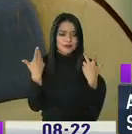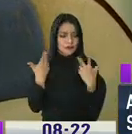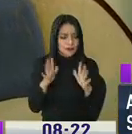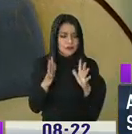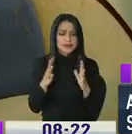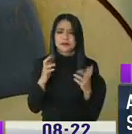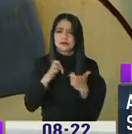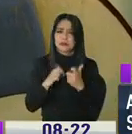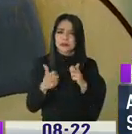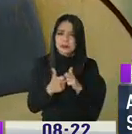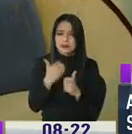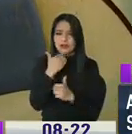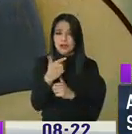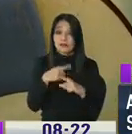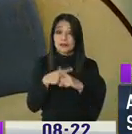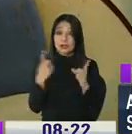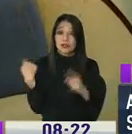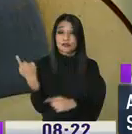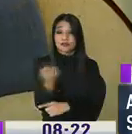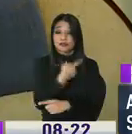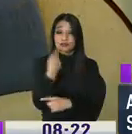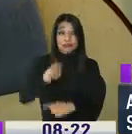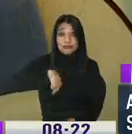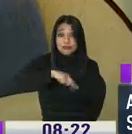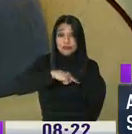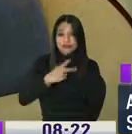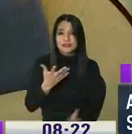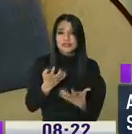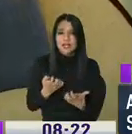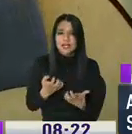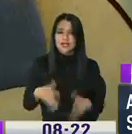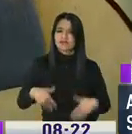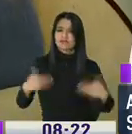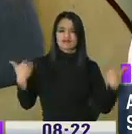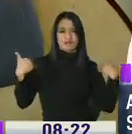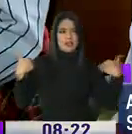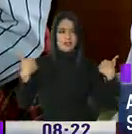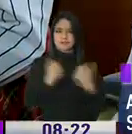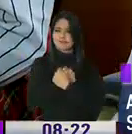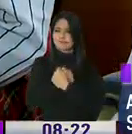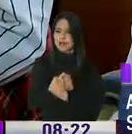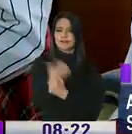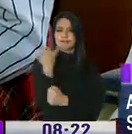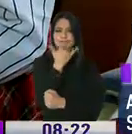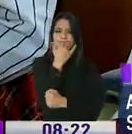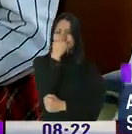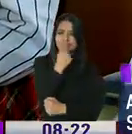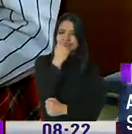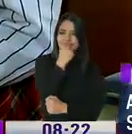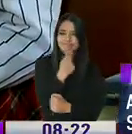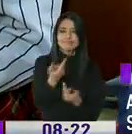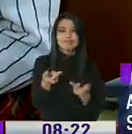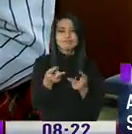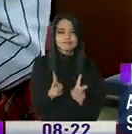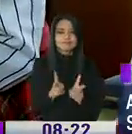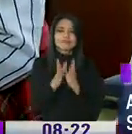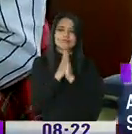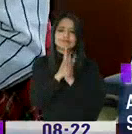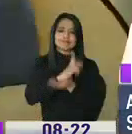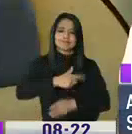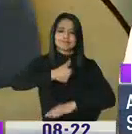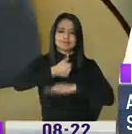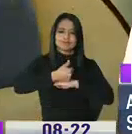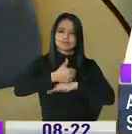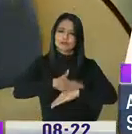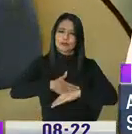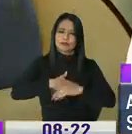A pesar de todo, para nosotros siempre es dar en el escenario todo nuestro amor. Por ello también hacen un llamado a las autoridades.